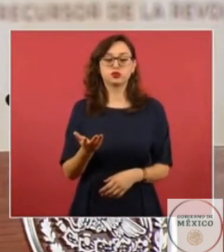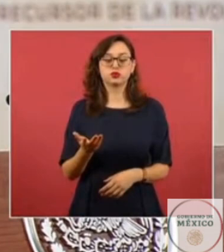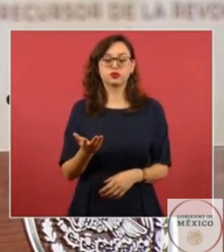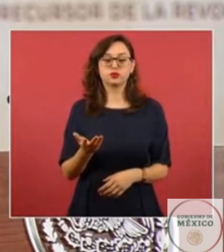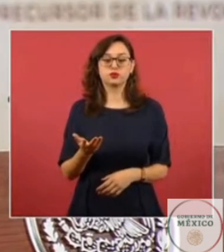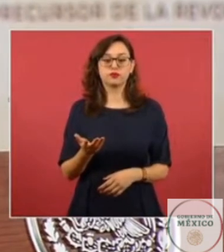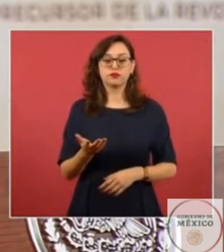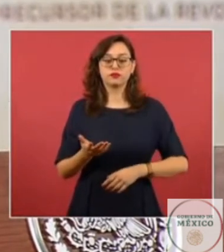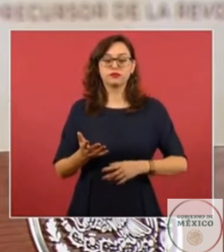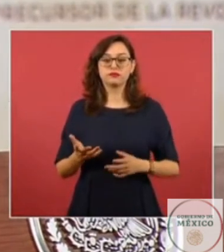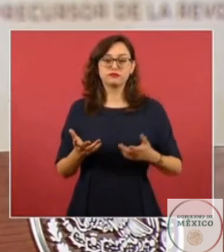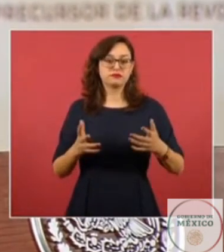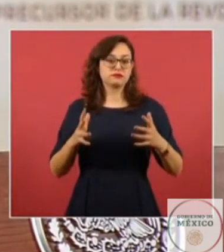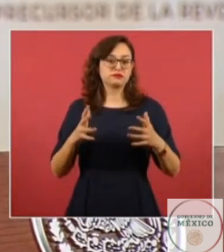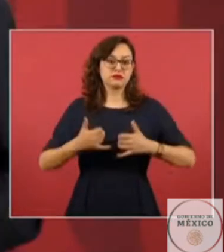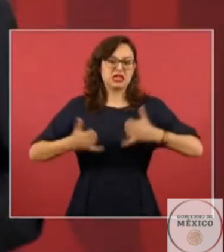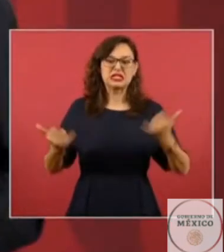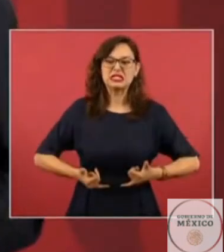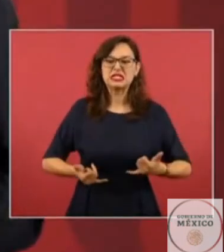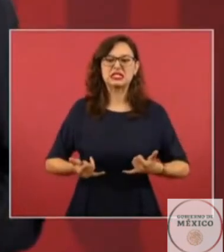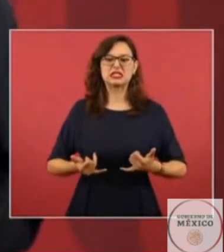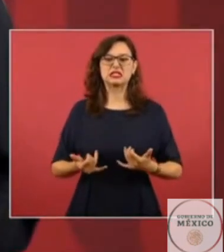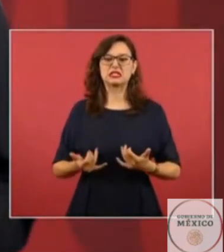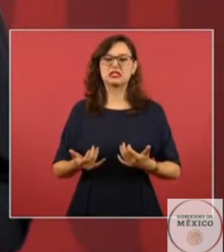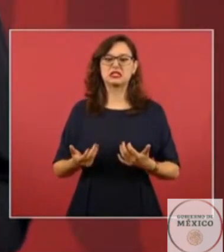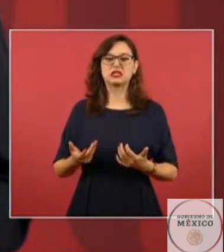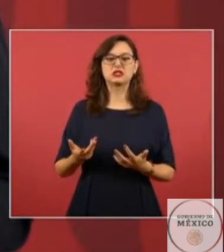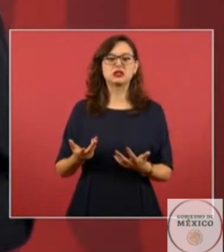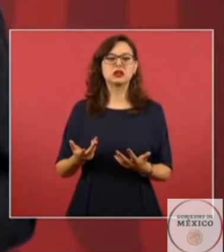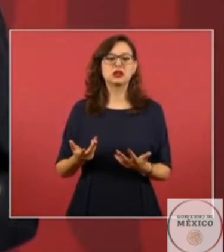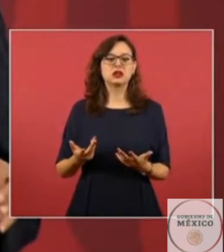la insurrección y uniéndonos con